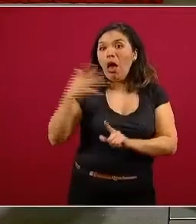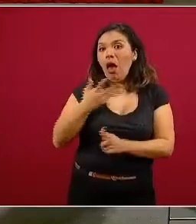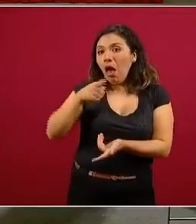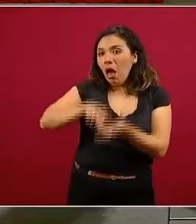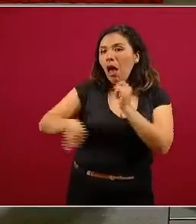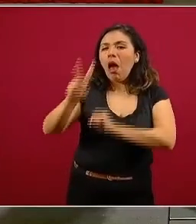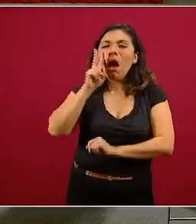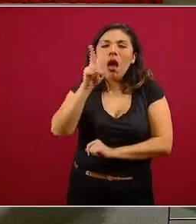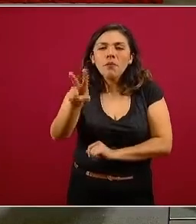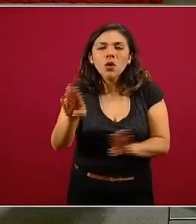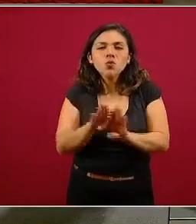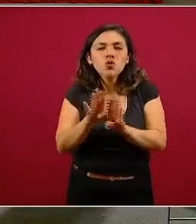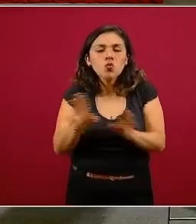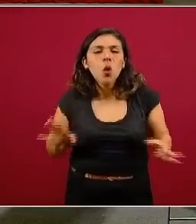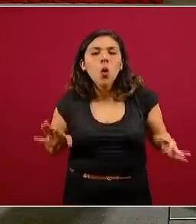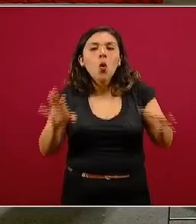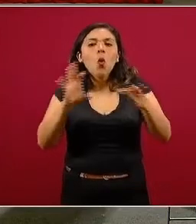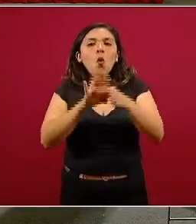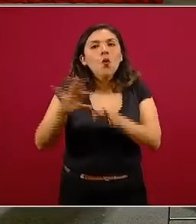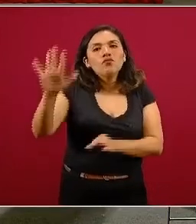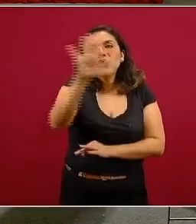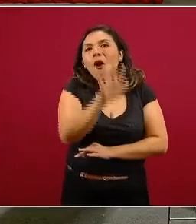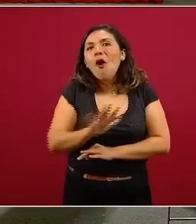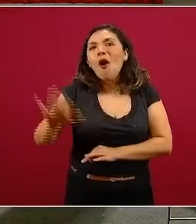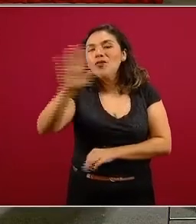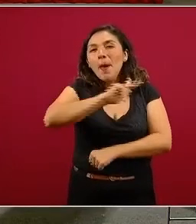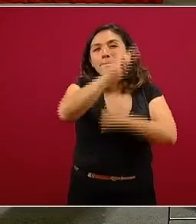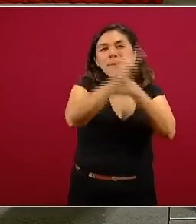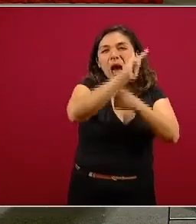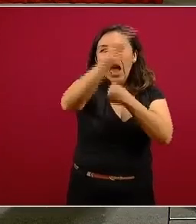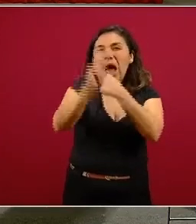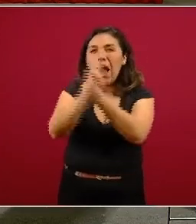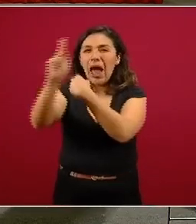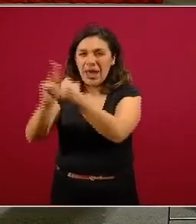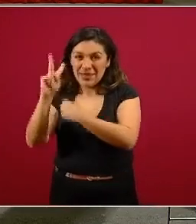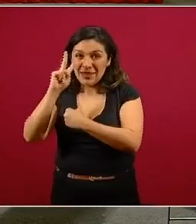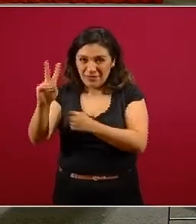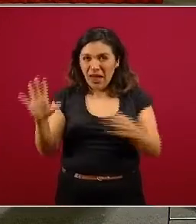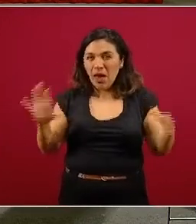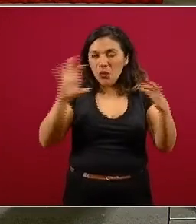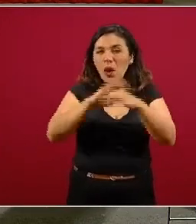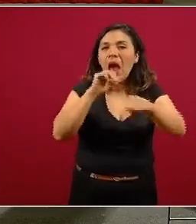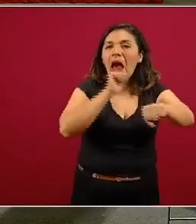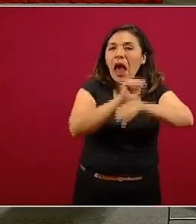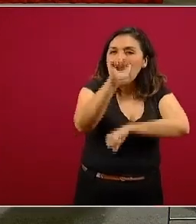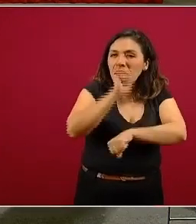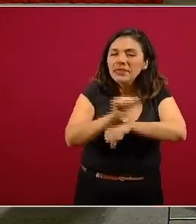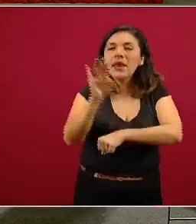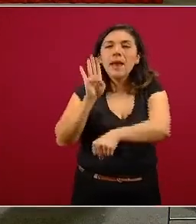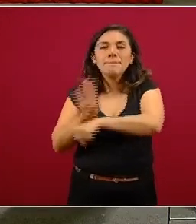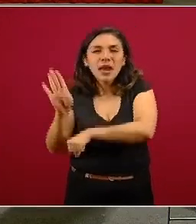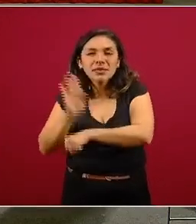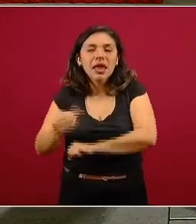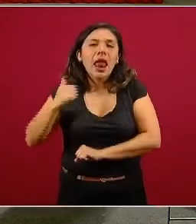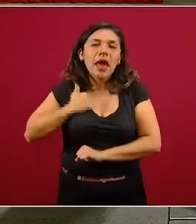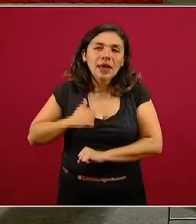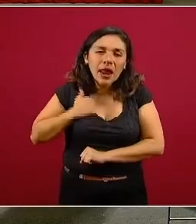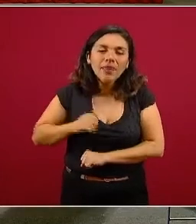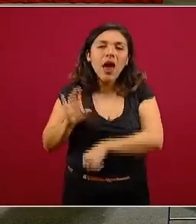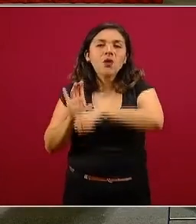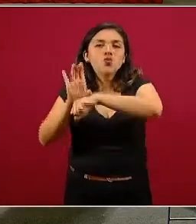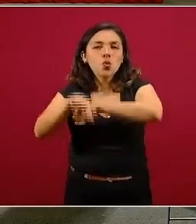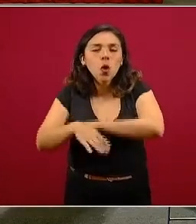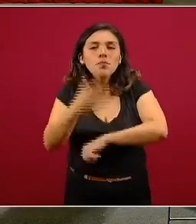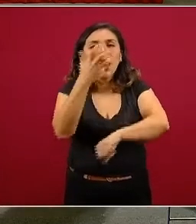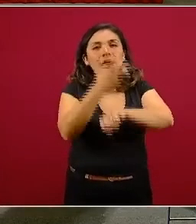a poder conjuntar todas las curvas que acabamos de ver, de Argentina, Brasil, Canadá,